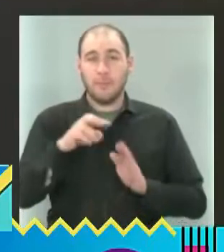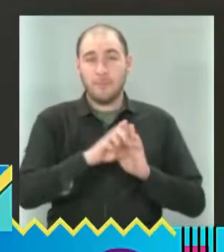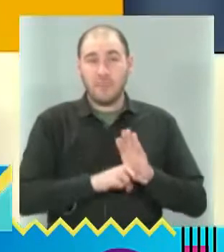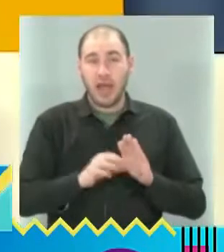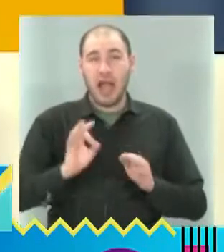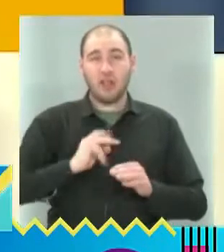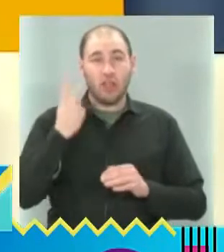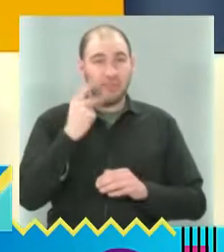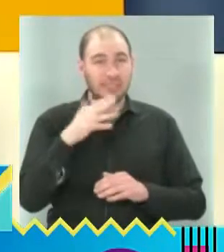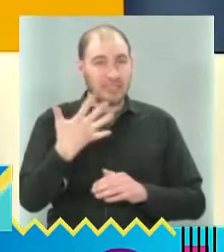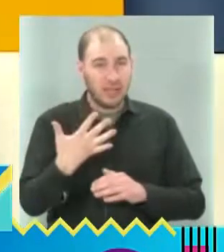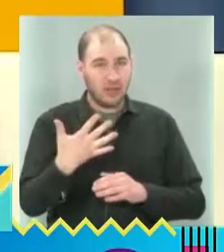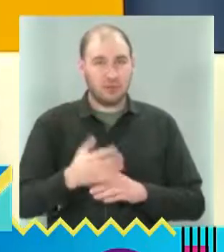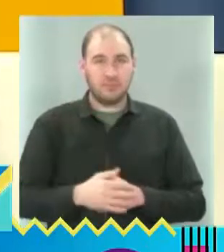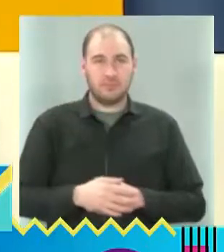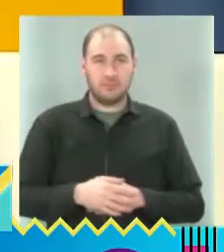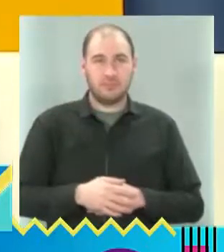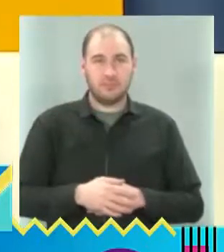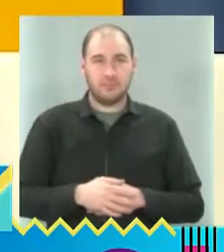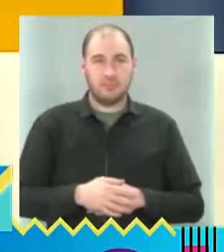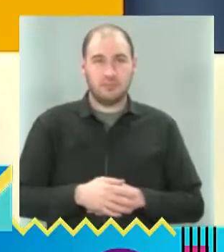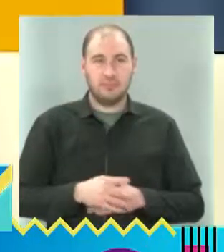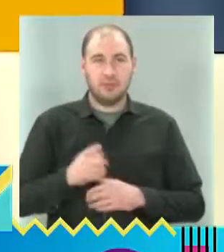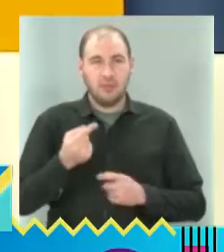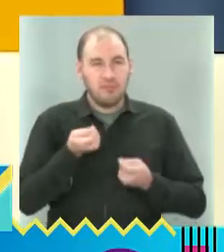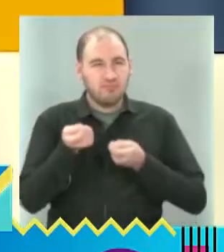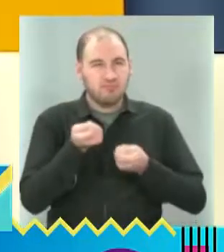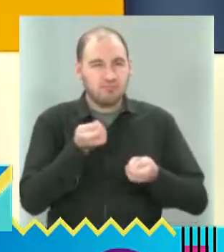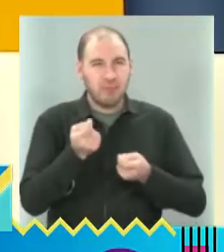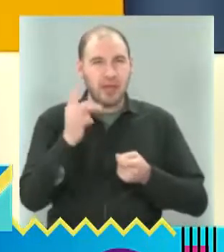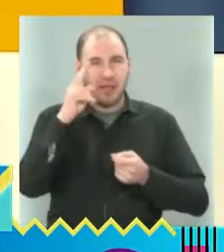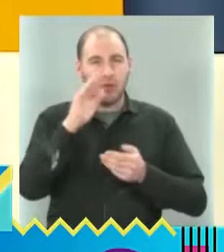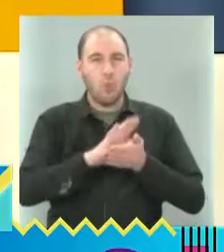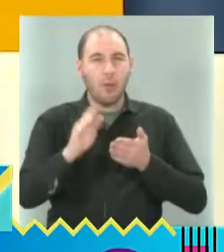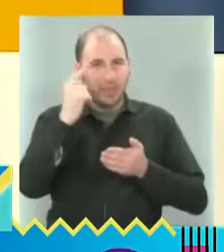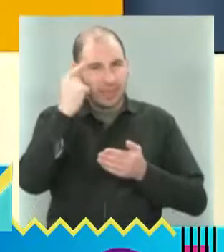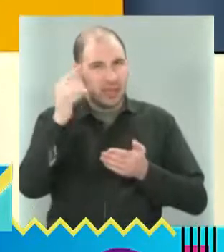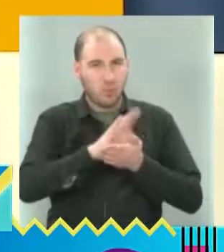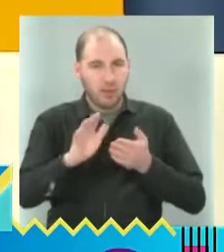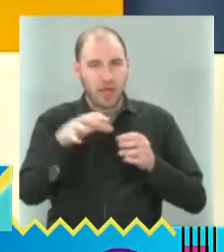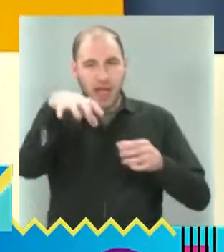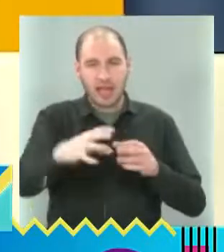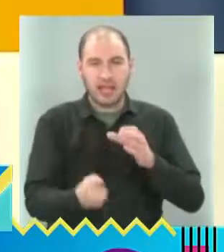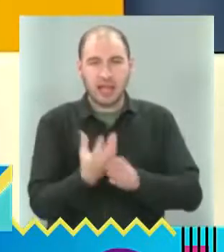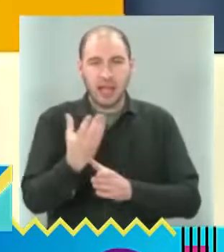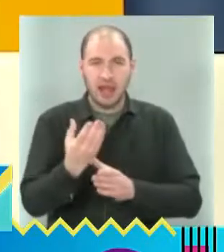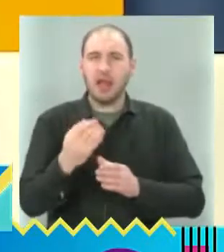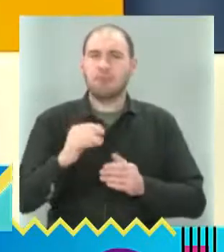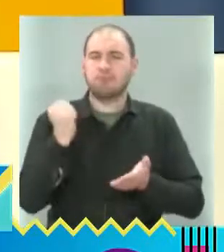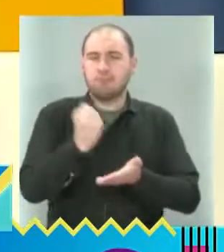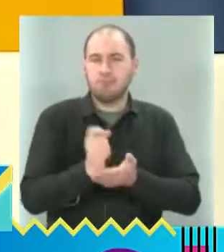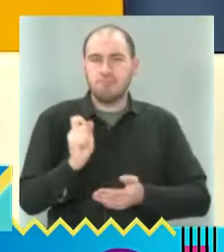el 2005. Entonces nos ajustamos al nuevo paradigma, creamos el área y se le da la